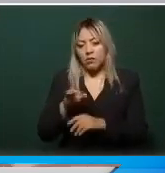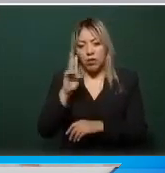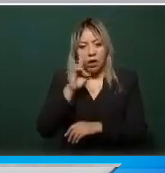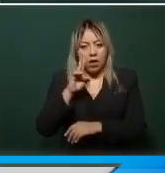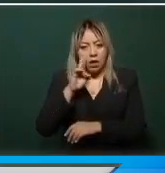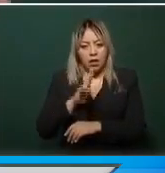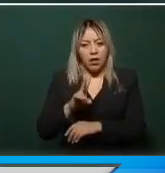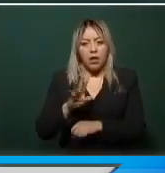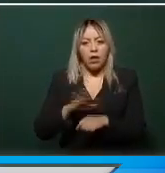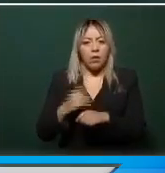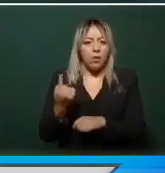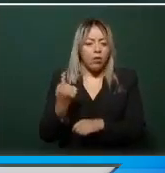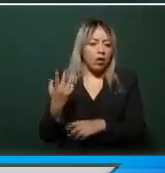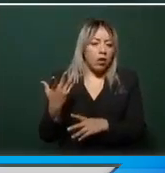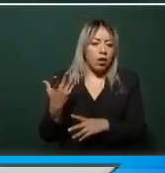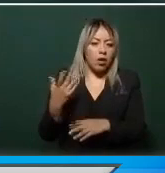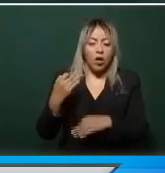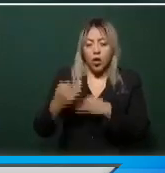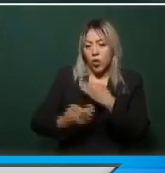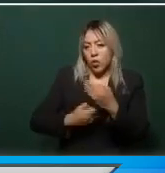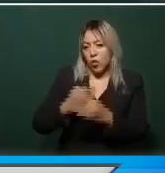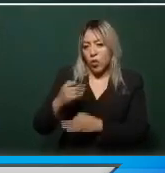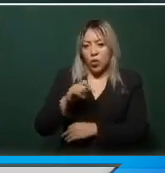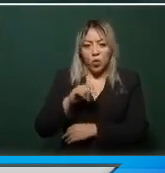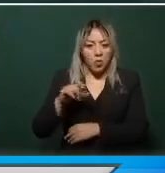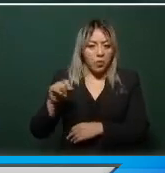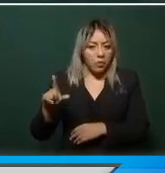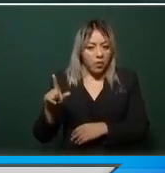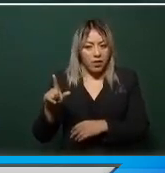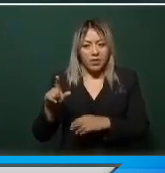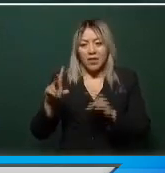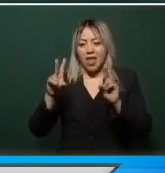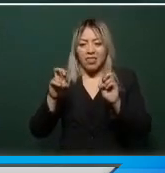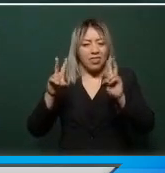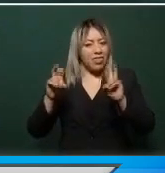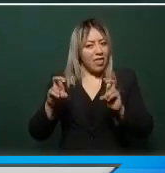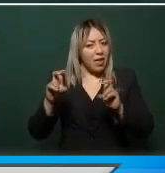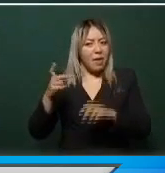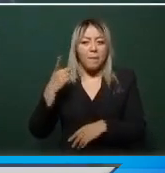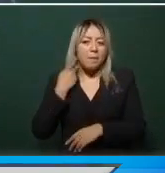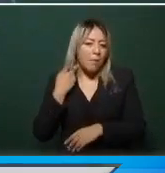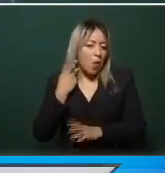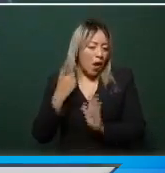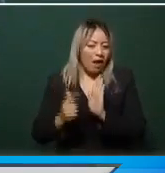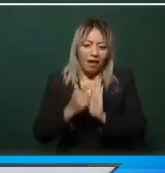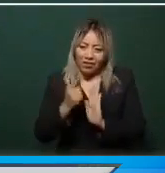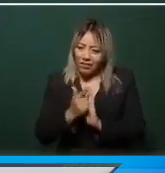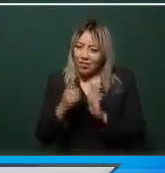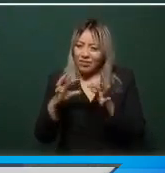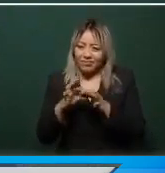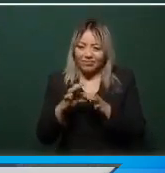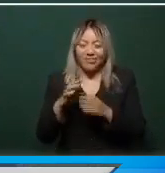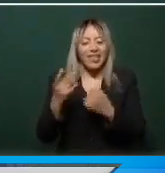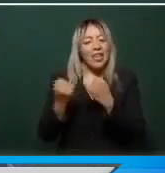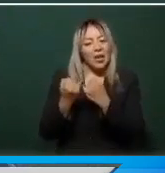porque todo está vinculado a la política. La medida a las cuotas compensatorias del